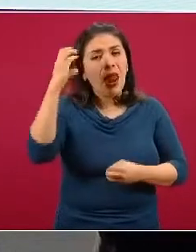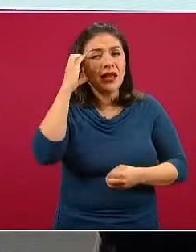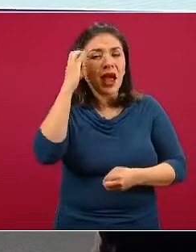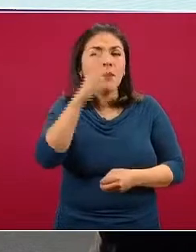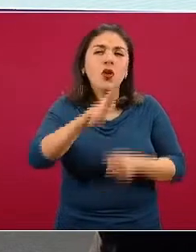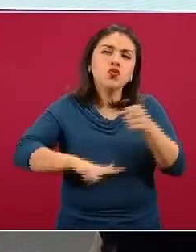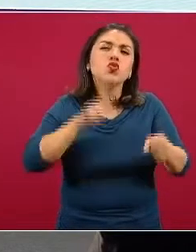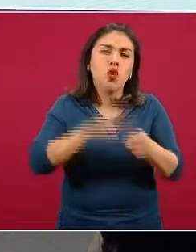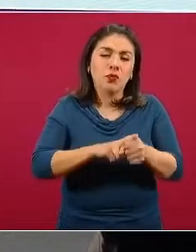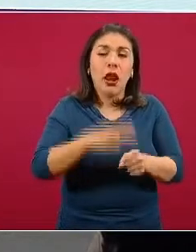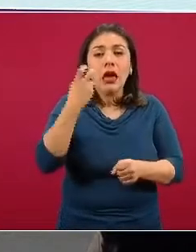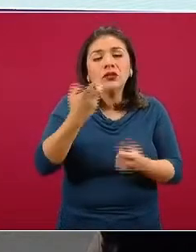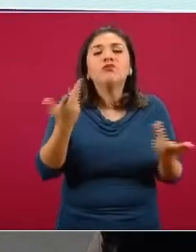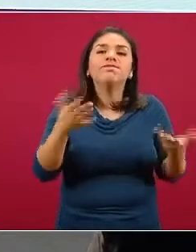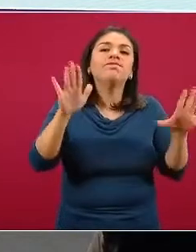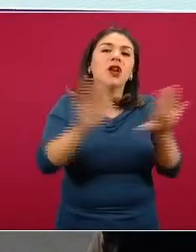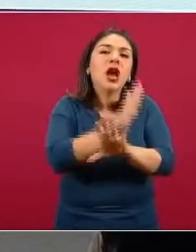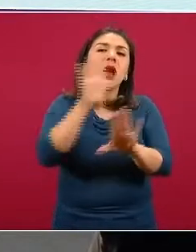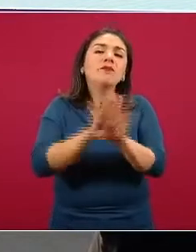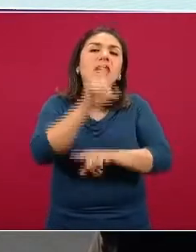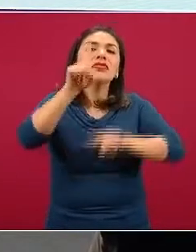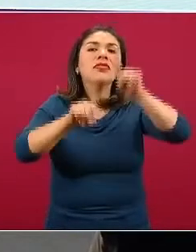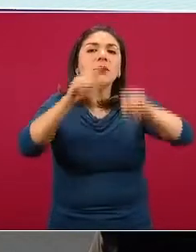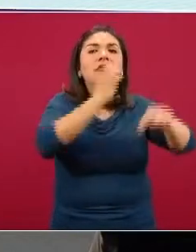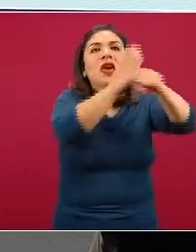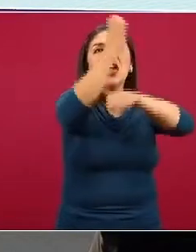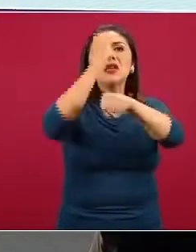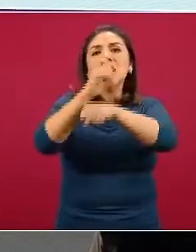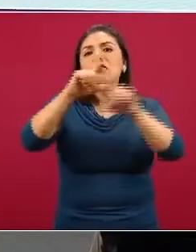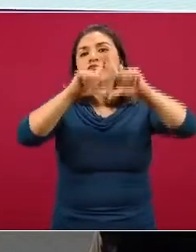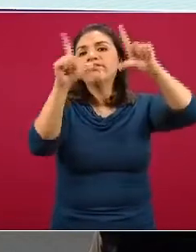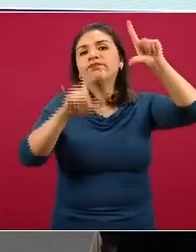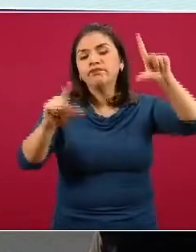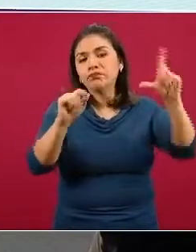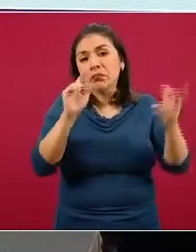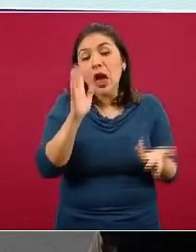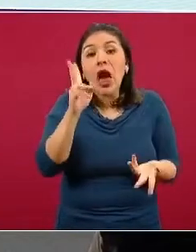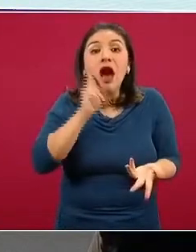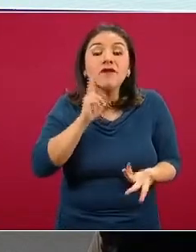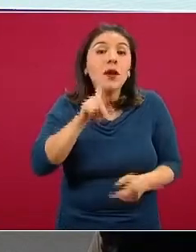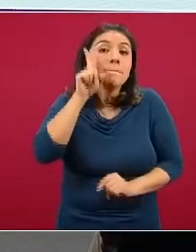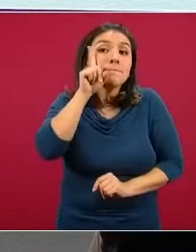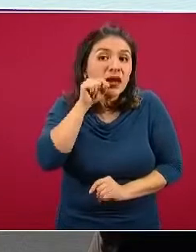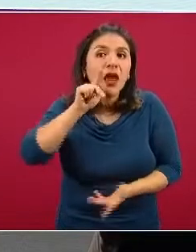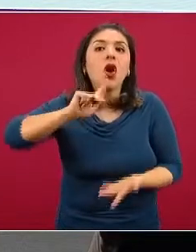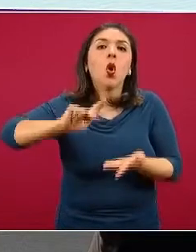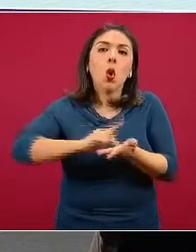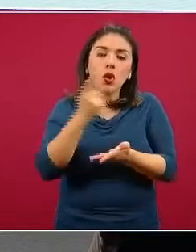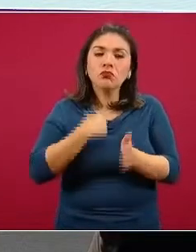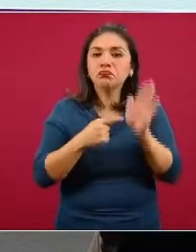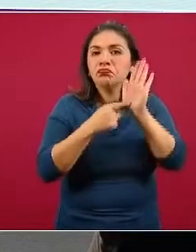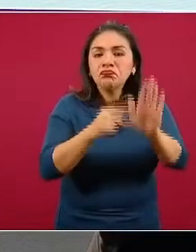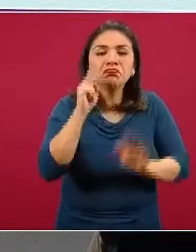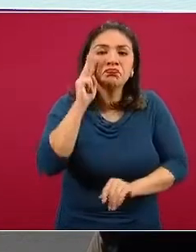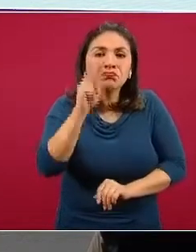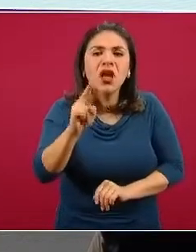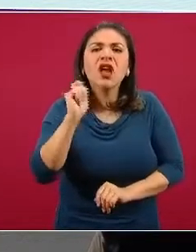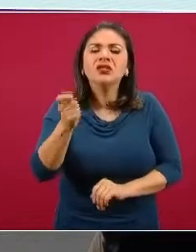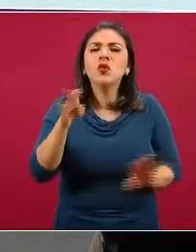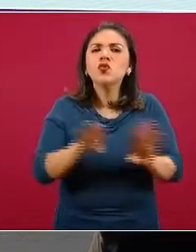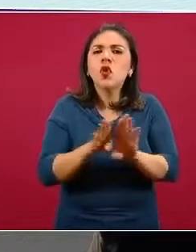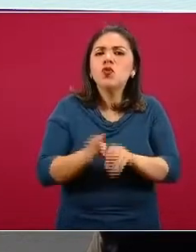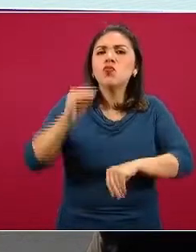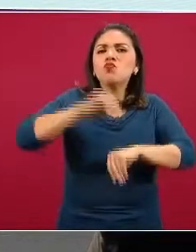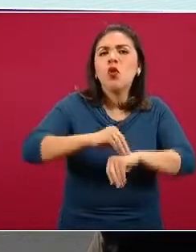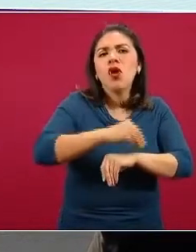esto varía dependiendo de la entidad federativa, como lo veíamos en el cuadro de ayer. Mañana estaremos nuevamente observando el comportamiento